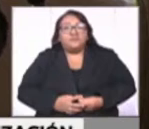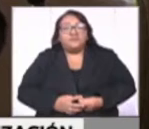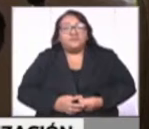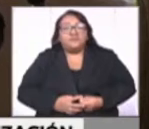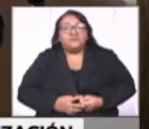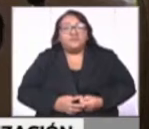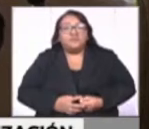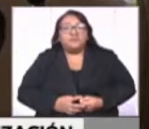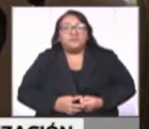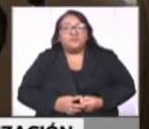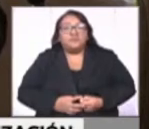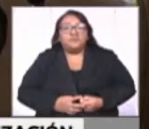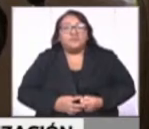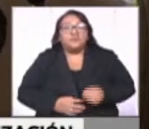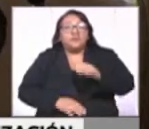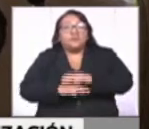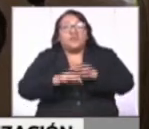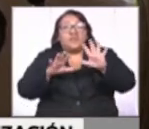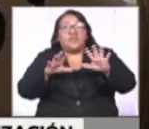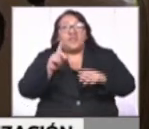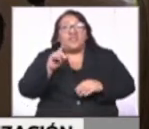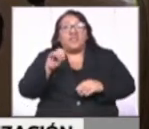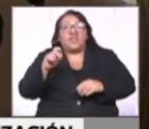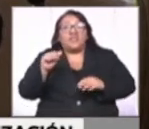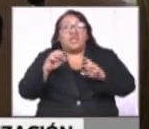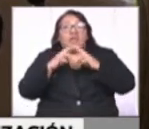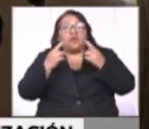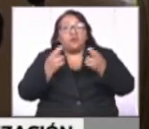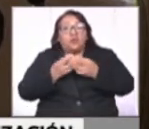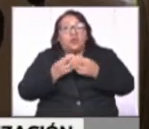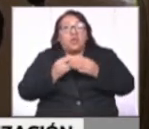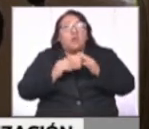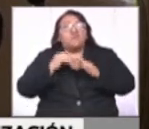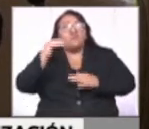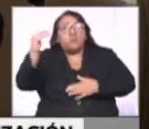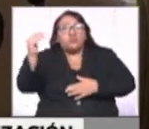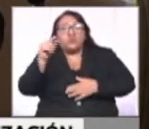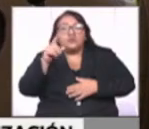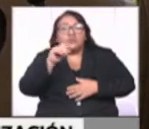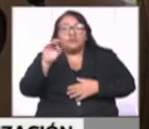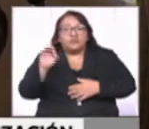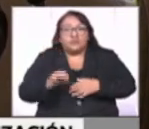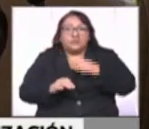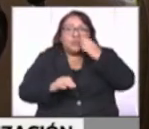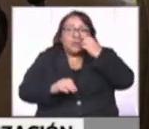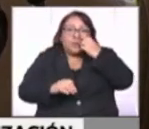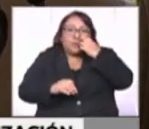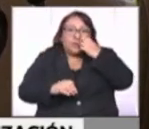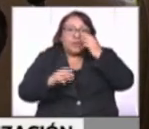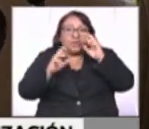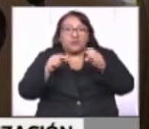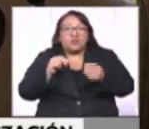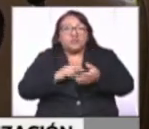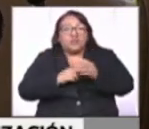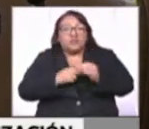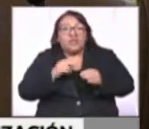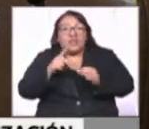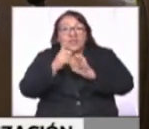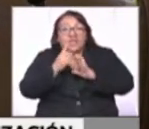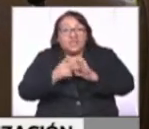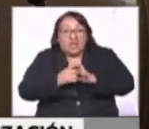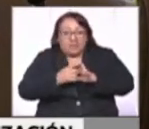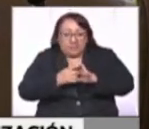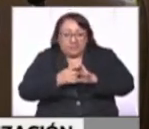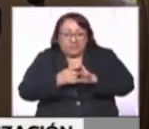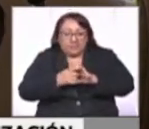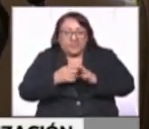10 dietas al mes, aun cuando el número de sesiones exceda dicha cifra, razón por la cual el dictamen deja